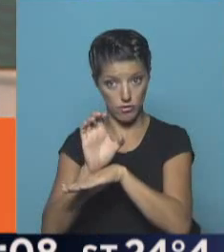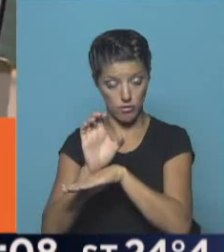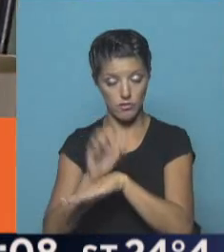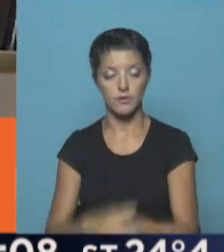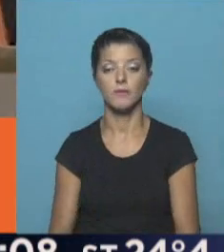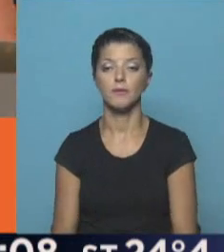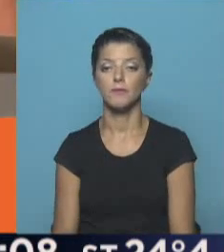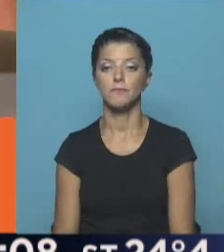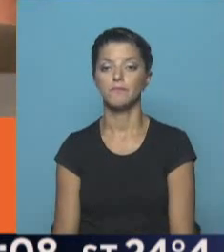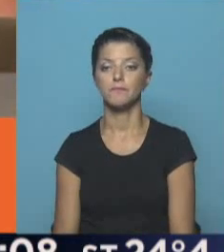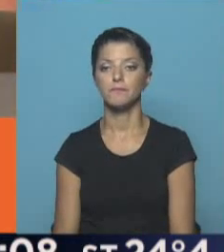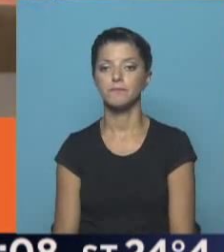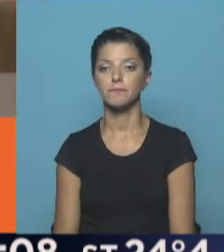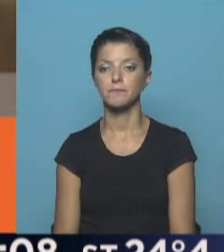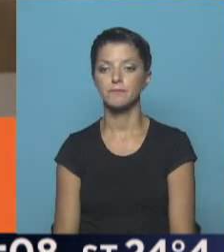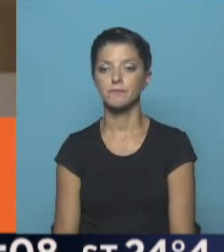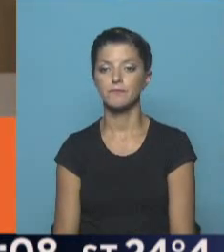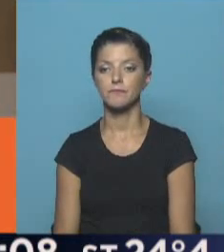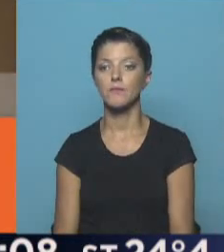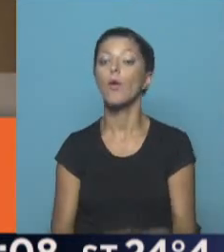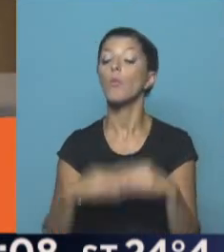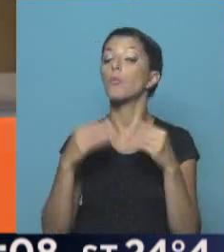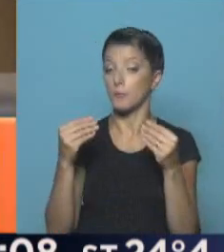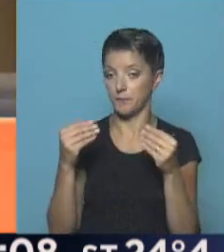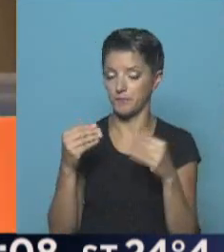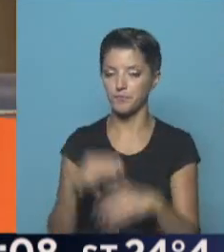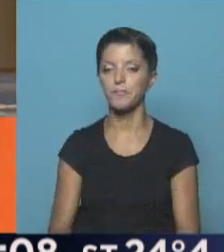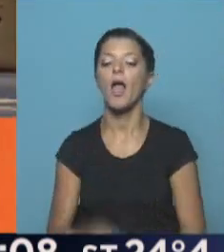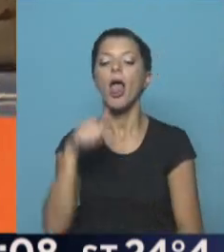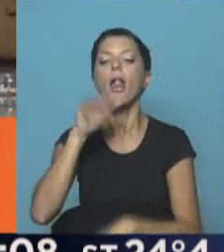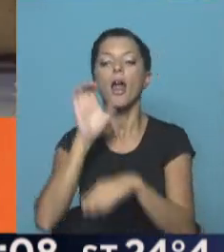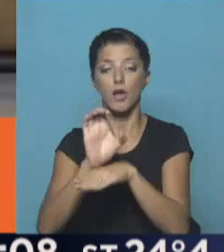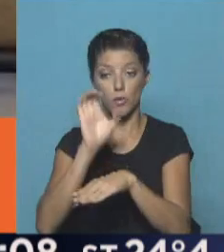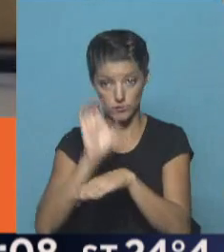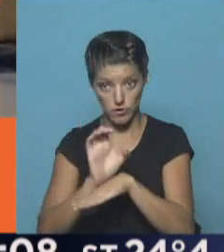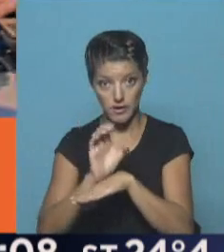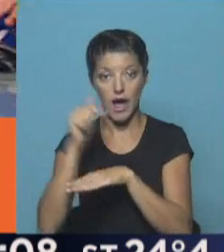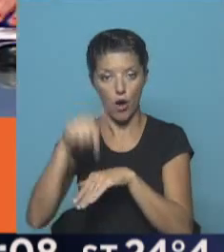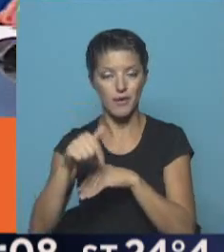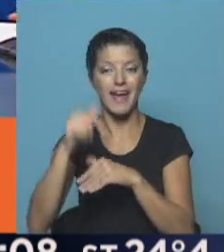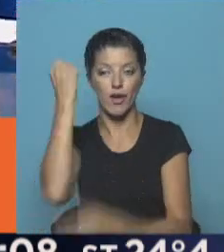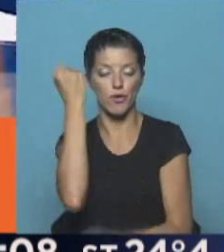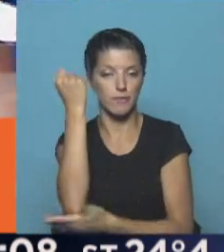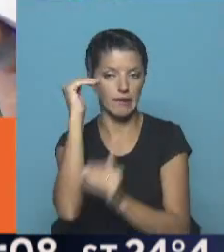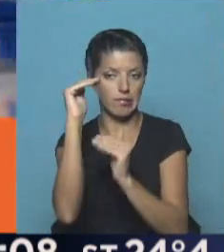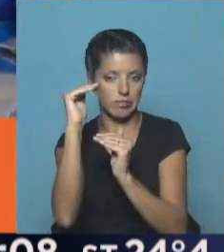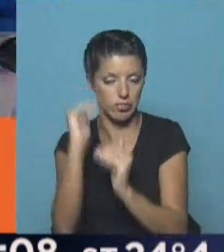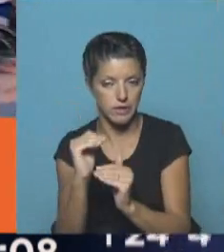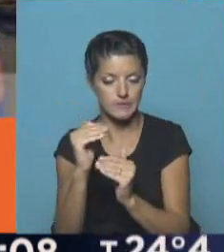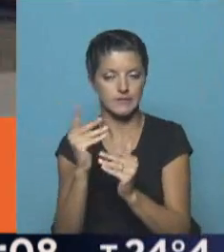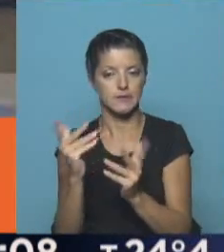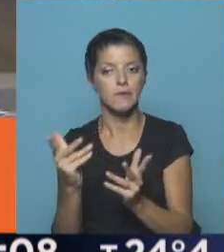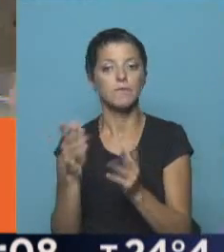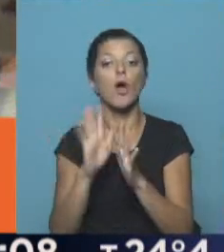porque verdaderamente Ecuador ha iniciado una etapa de enorme recesión económica y bueno, veremos